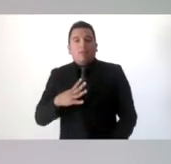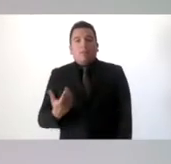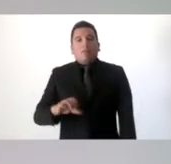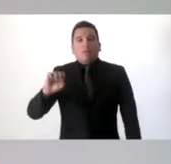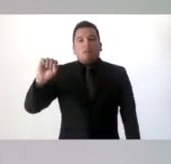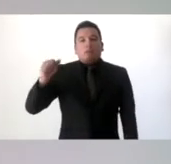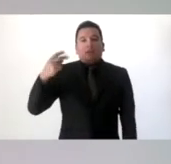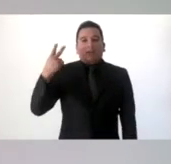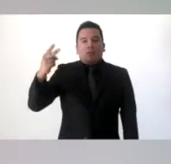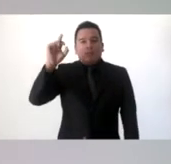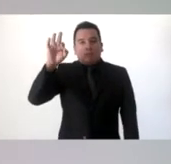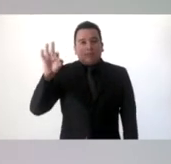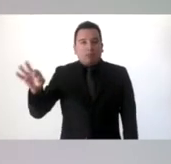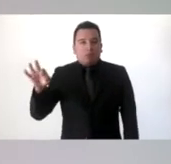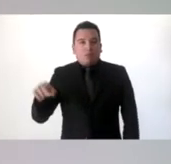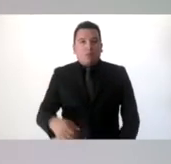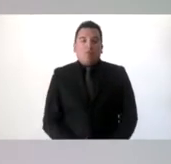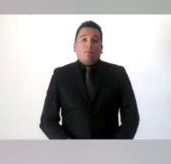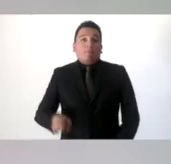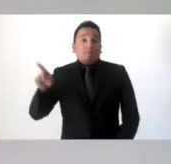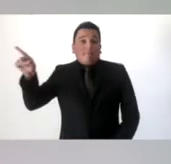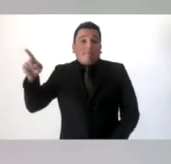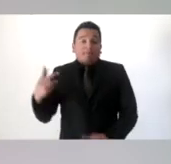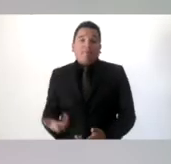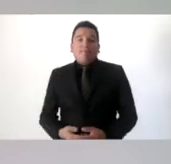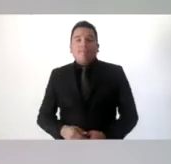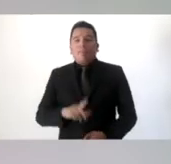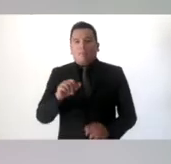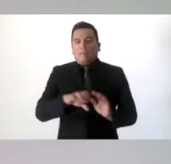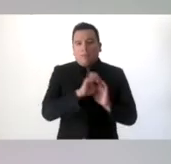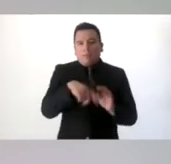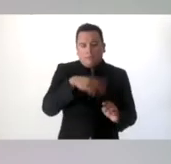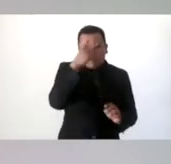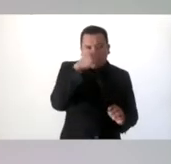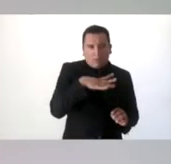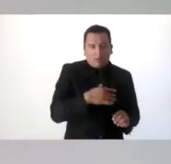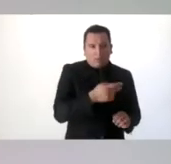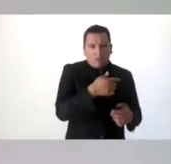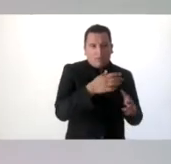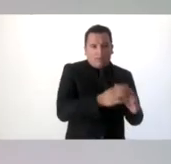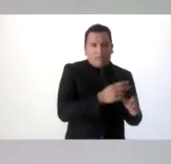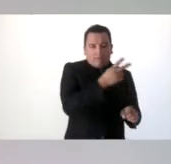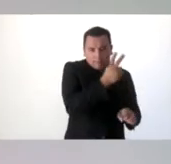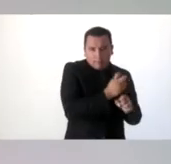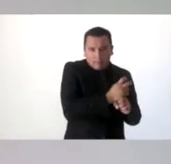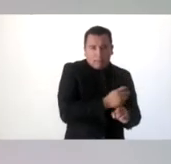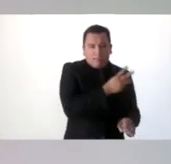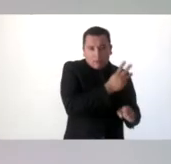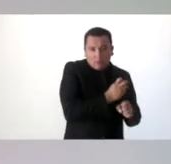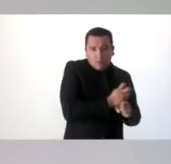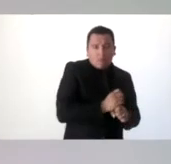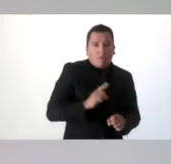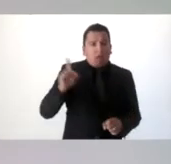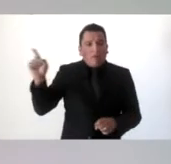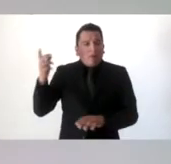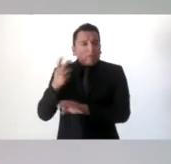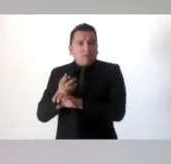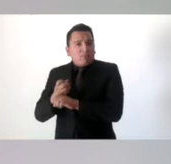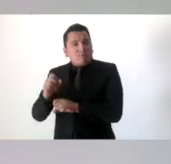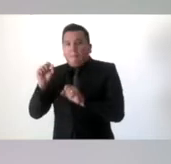la votación en el extranjero. Y luego igual quedaron en segundo lugar quien quedó y en tercero quien quedó. Entonces,